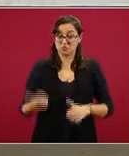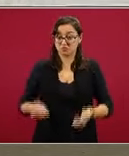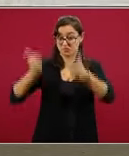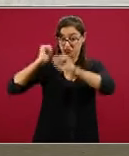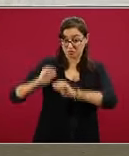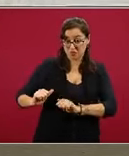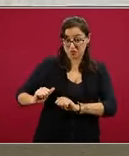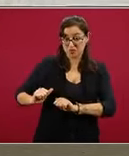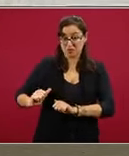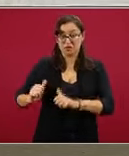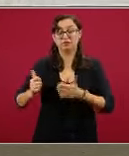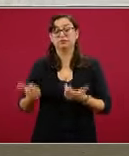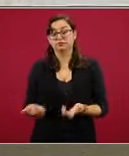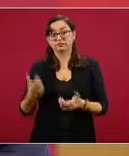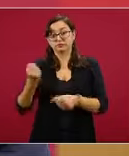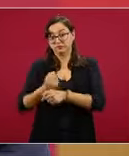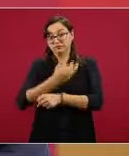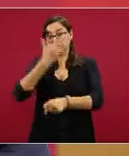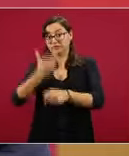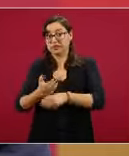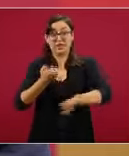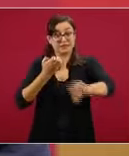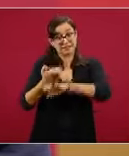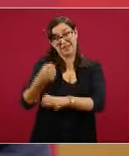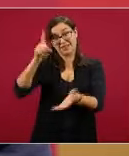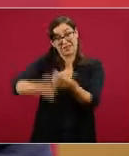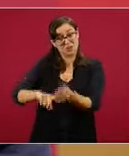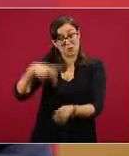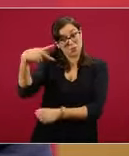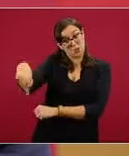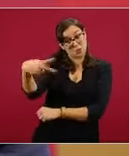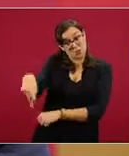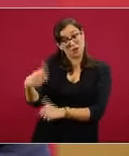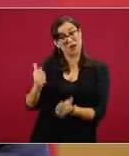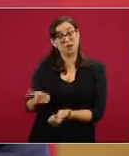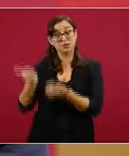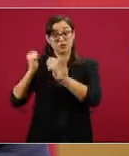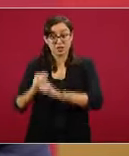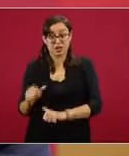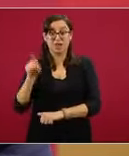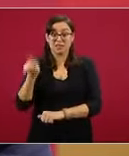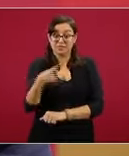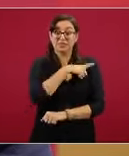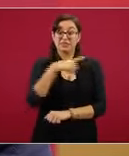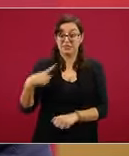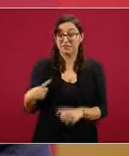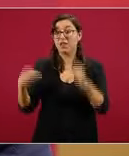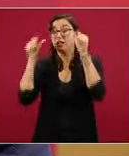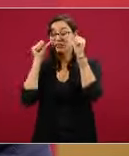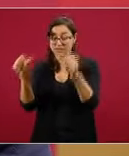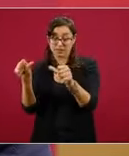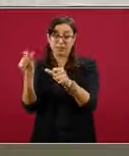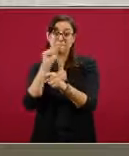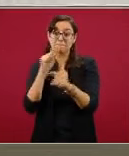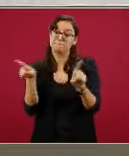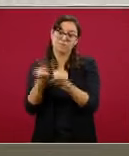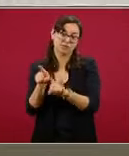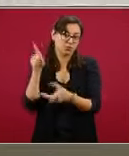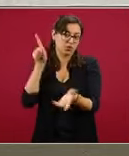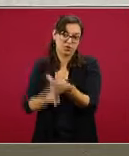y tenemos una Secretaría de Salud estatal, que es precisamente y la que directamente tiene que dar